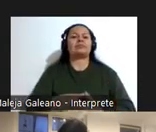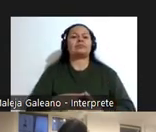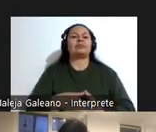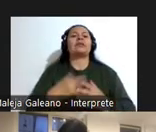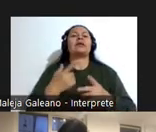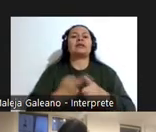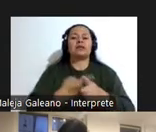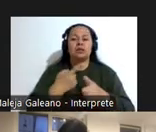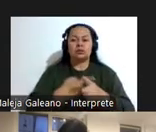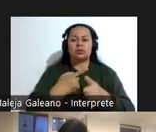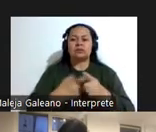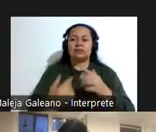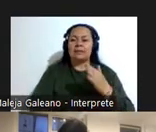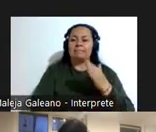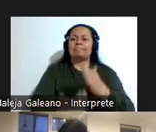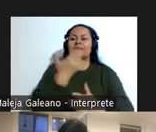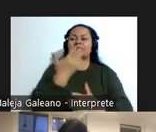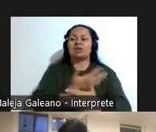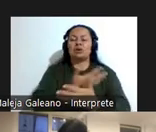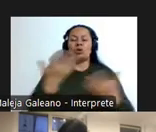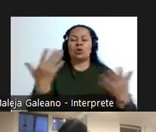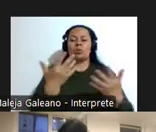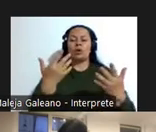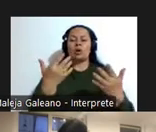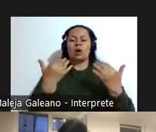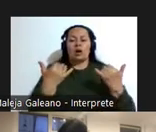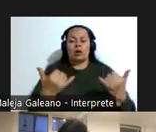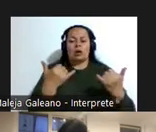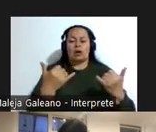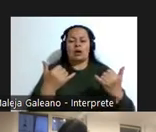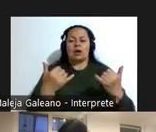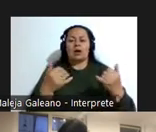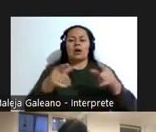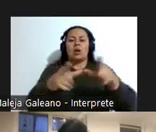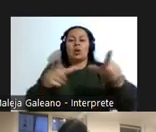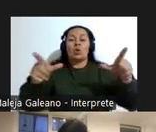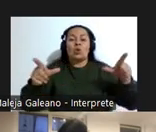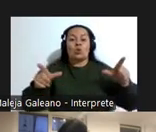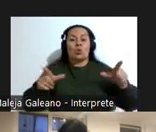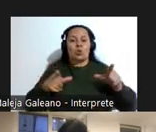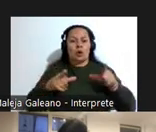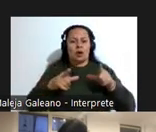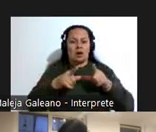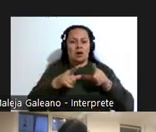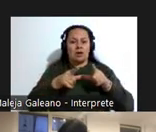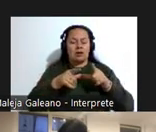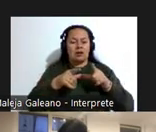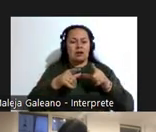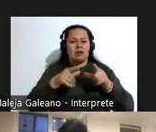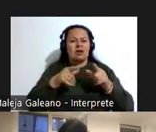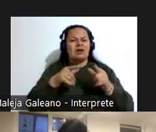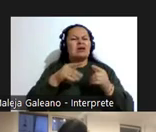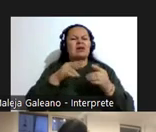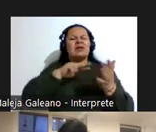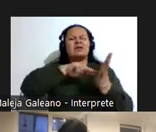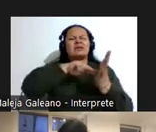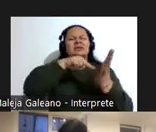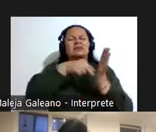Entonces, iniciaré contándoles desde este lugar situado qué es y qué implican para mí las cartografías.